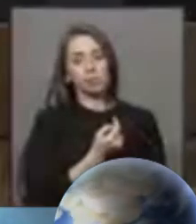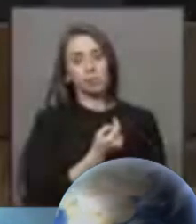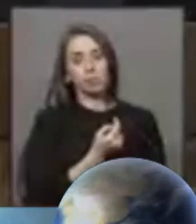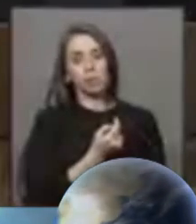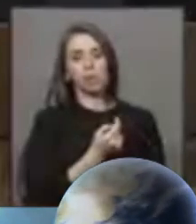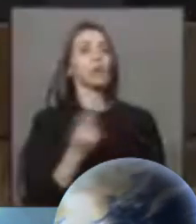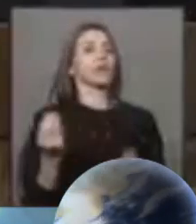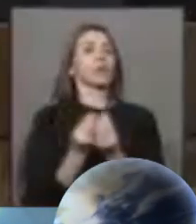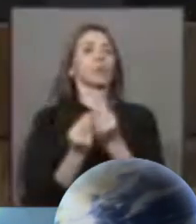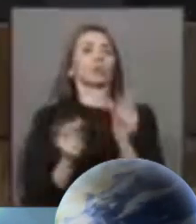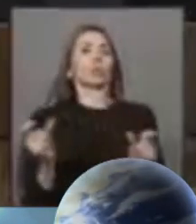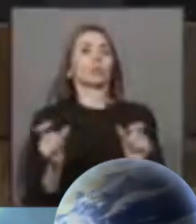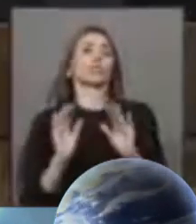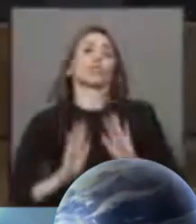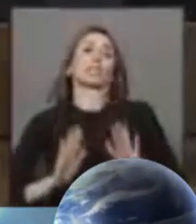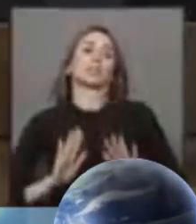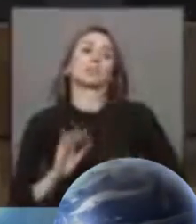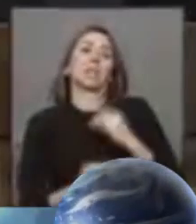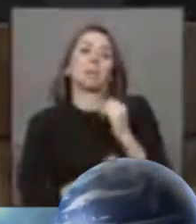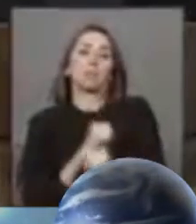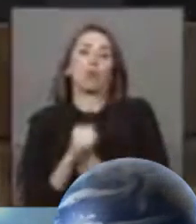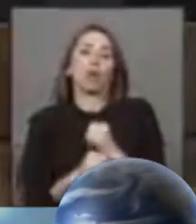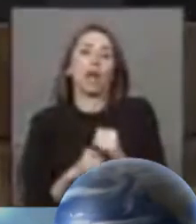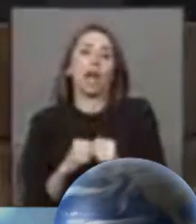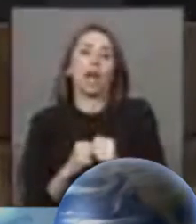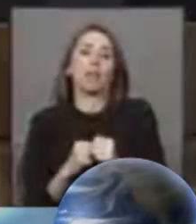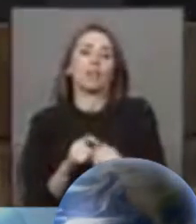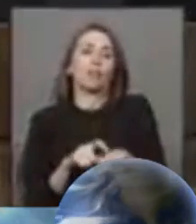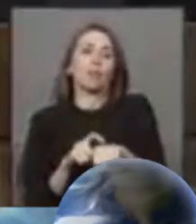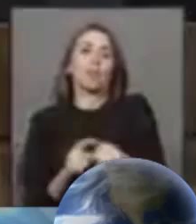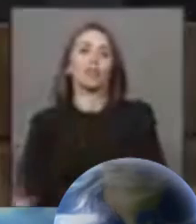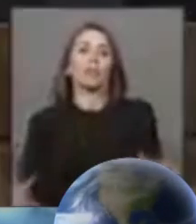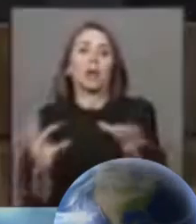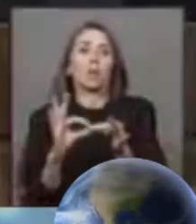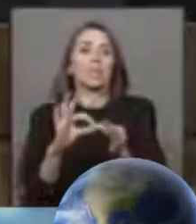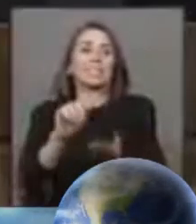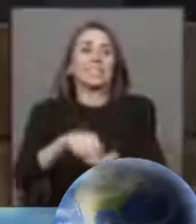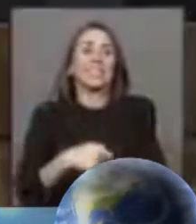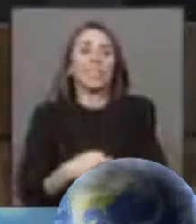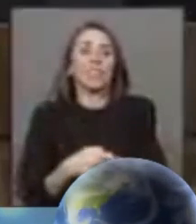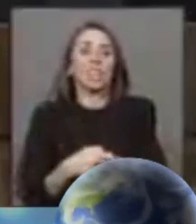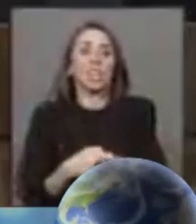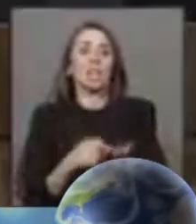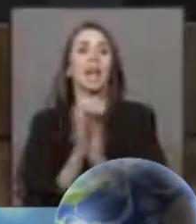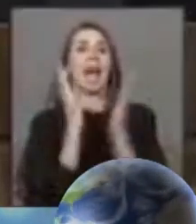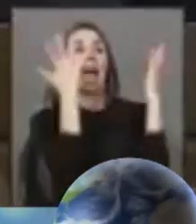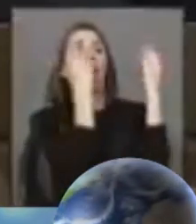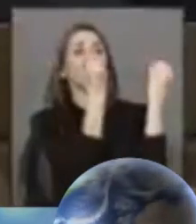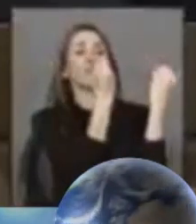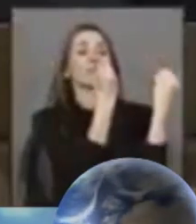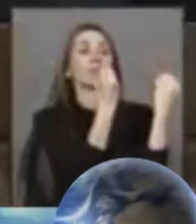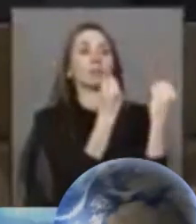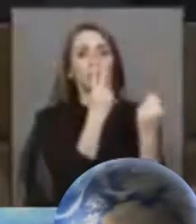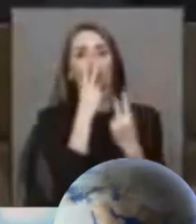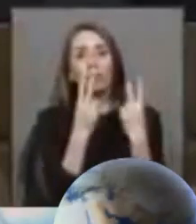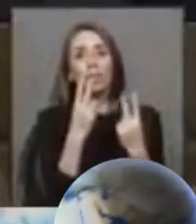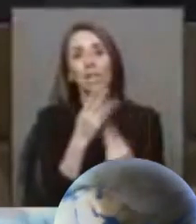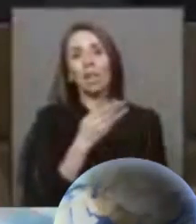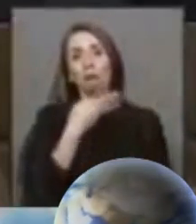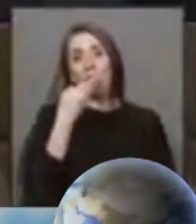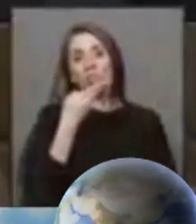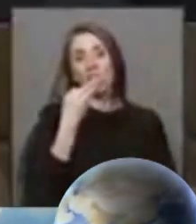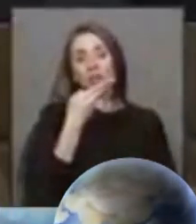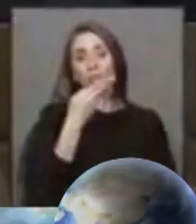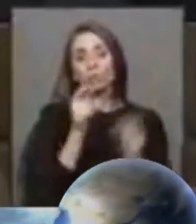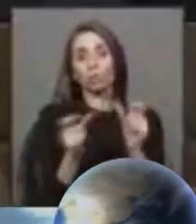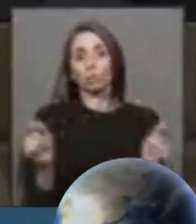los aplausos de muchos que han esperado por años este momento, no se condice con dos elementos que han llenado los discursos de